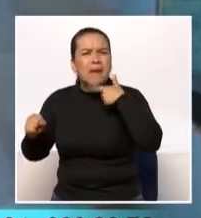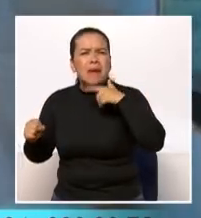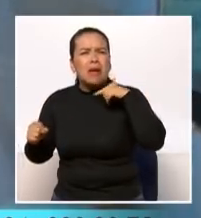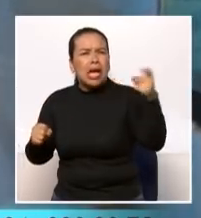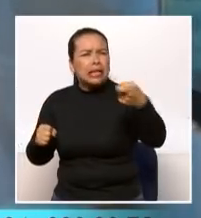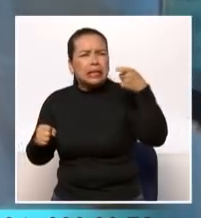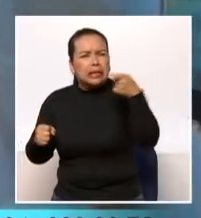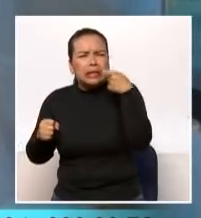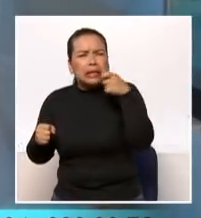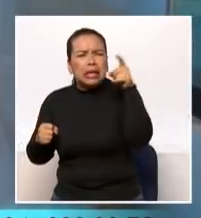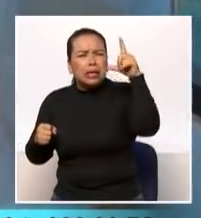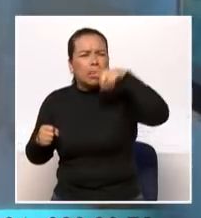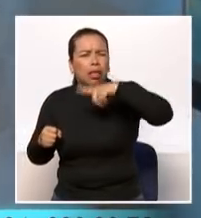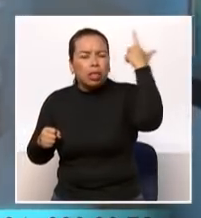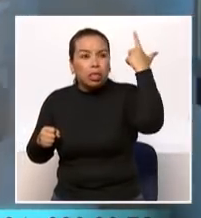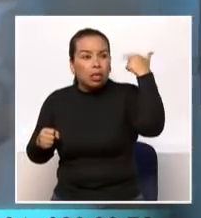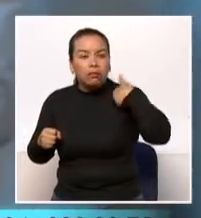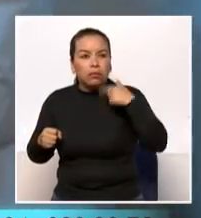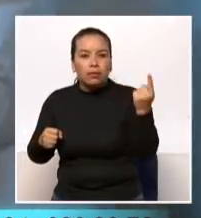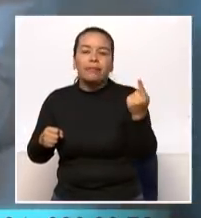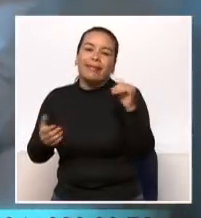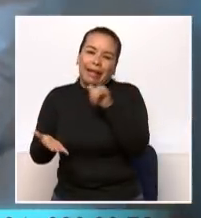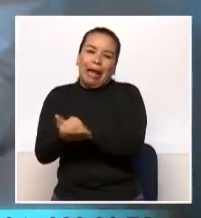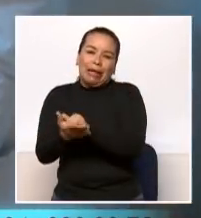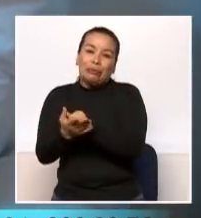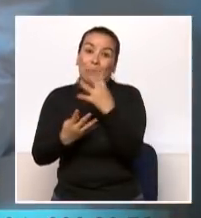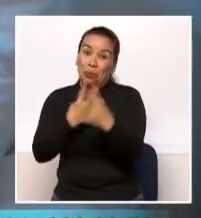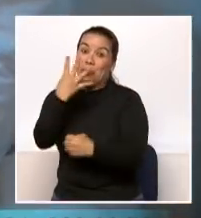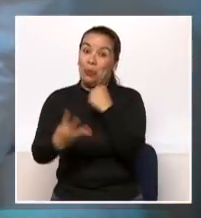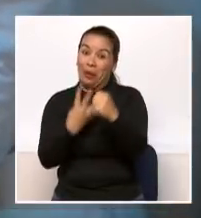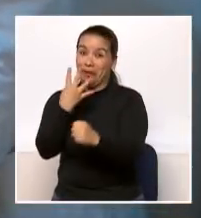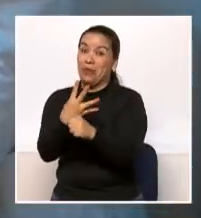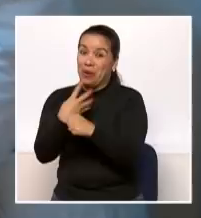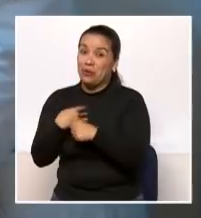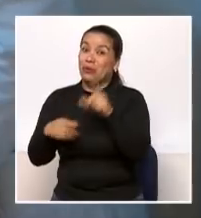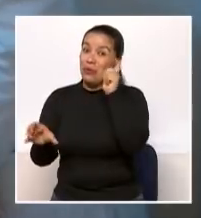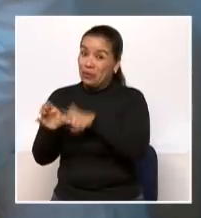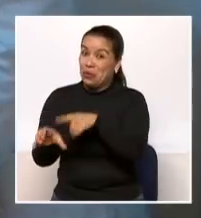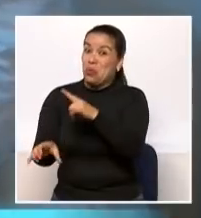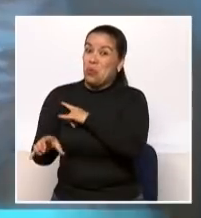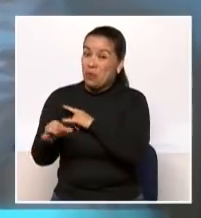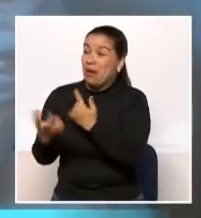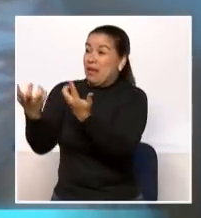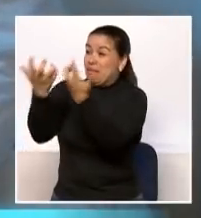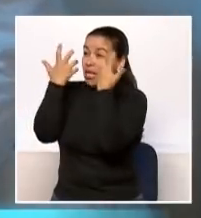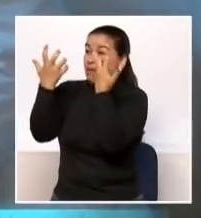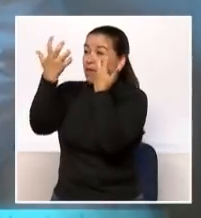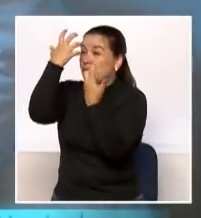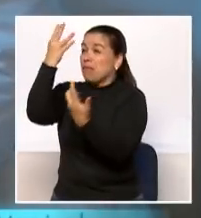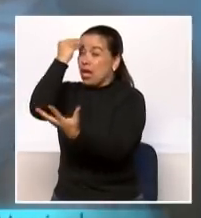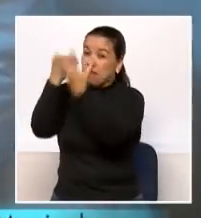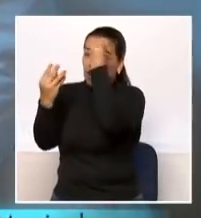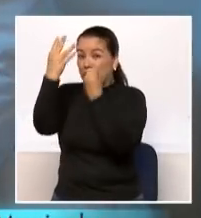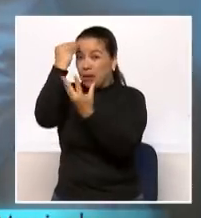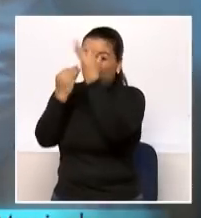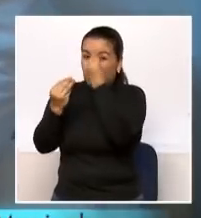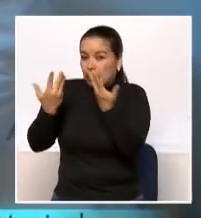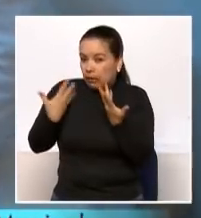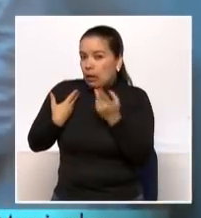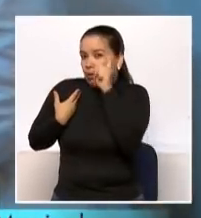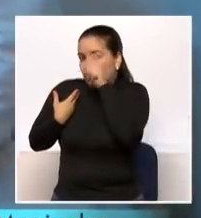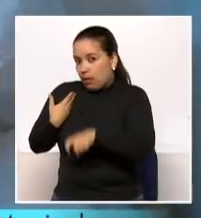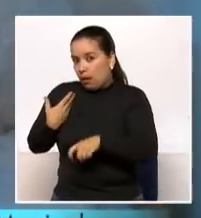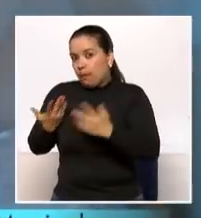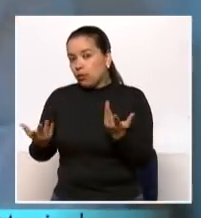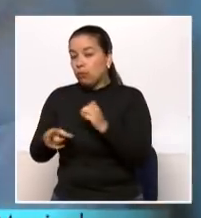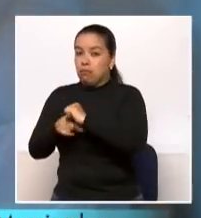nada. Obviamente, pues por eso es una especialidad que dura 4 años y que requiere uno en 4 años tener la posibilidad de irse